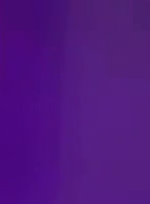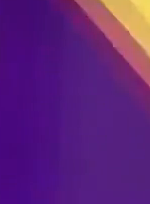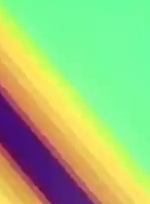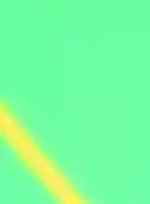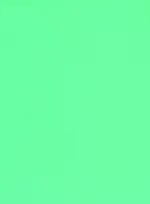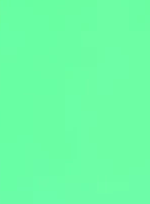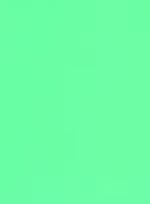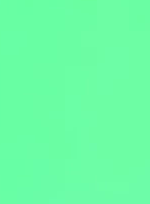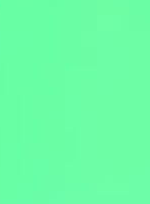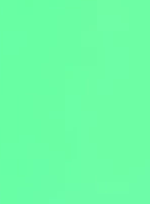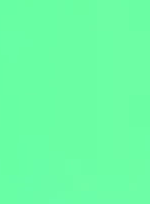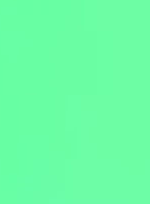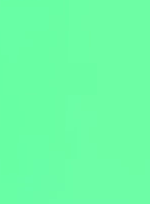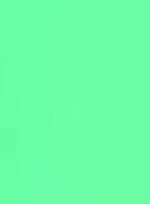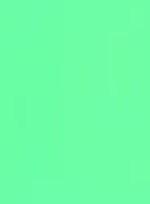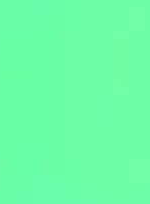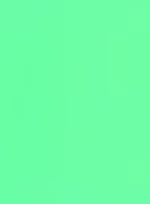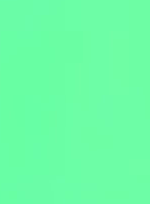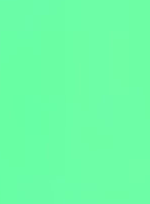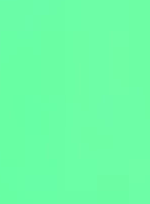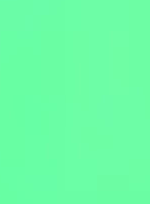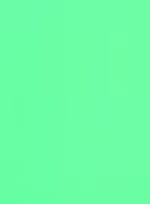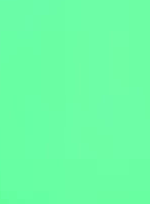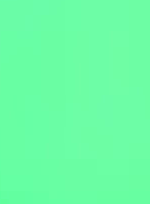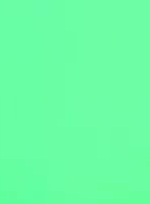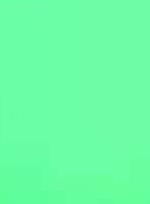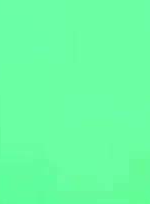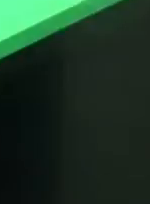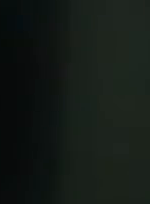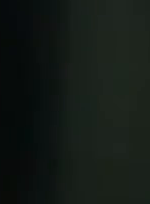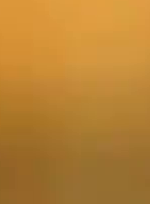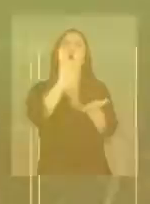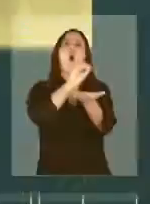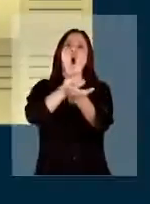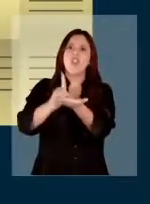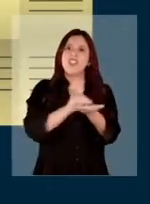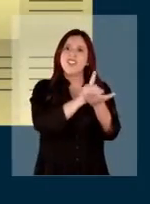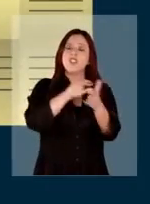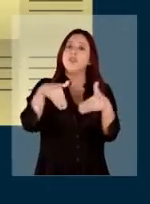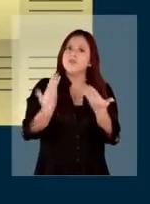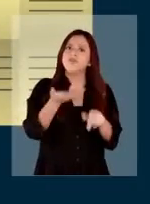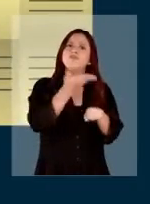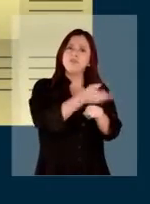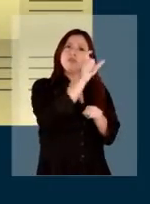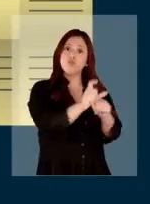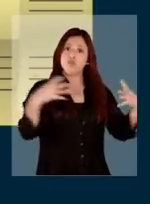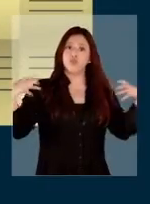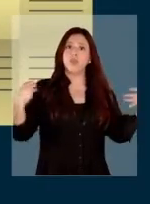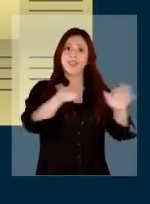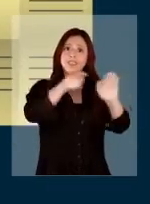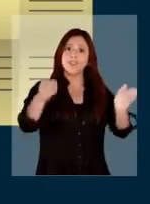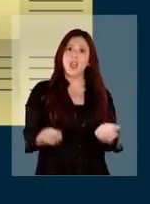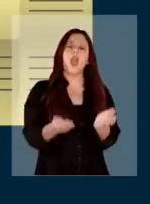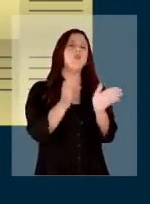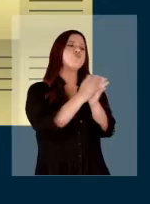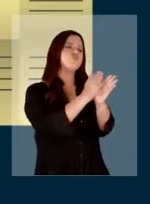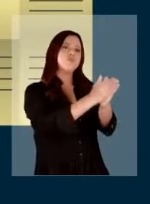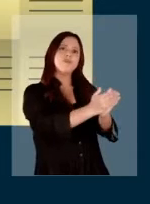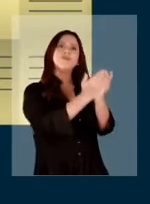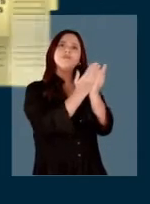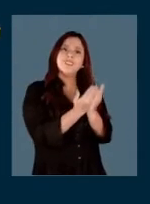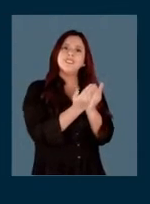sanitarios para la seguridad de todas las personas, quienes van a votar y quienes reciben a los votantes estos días